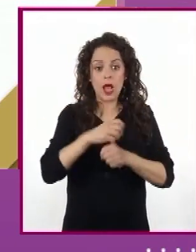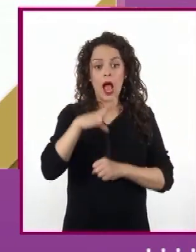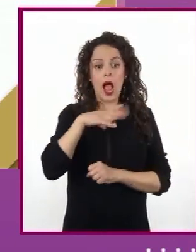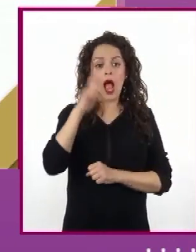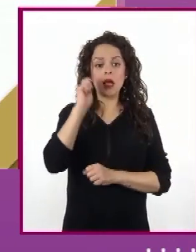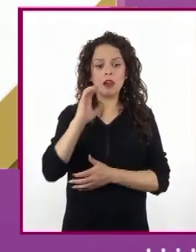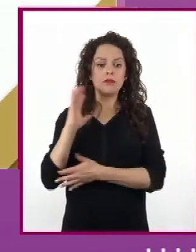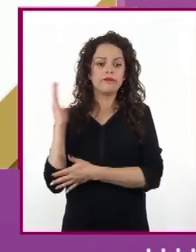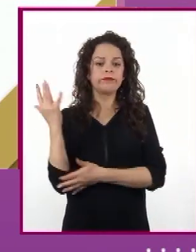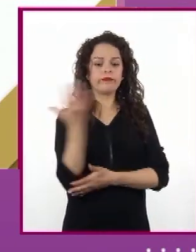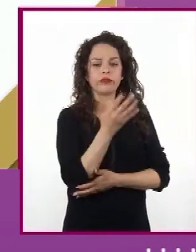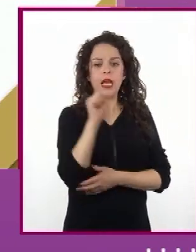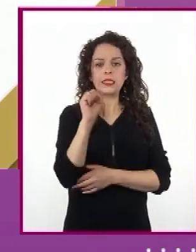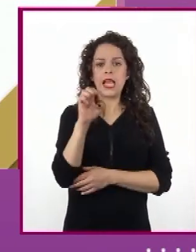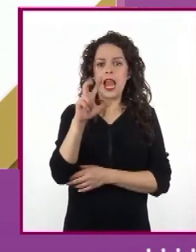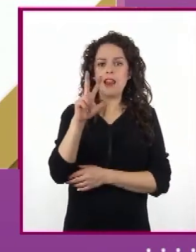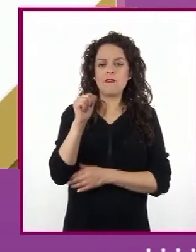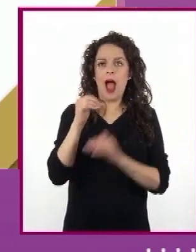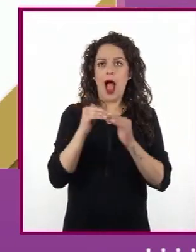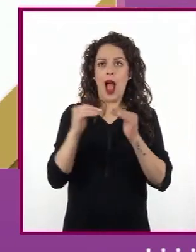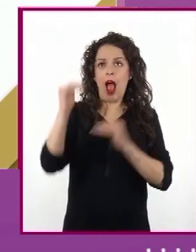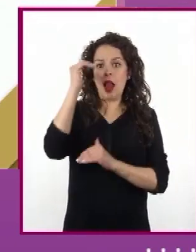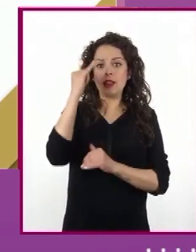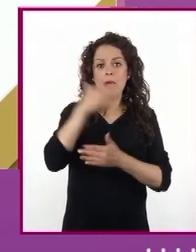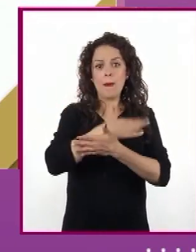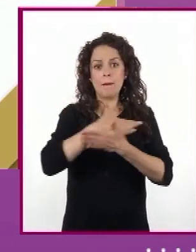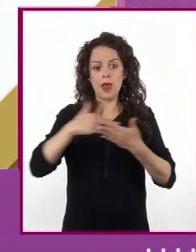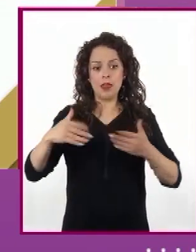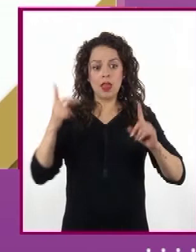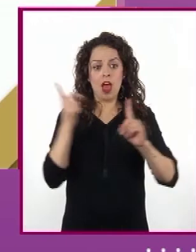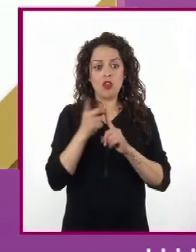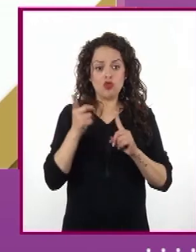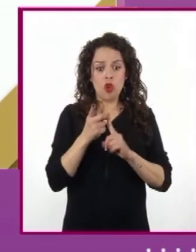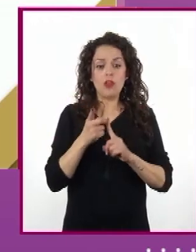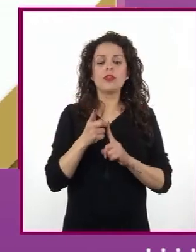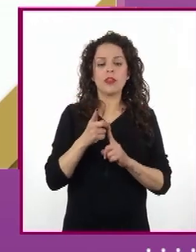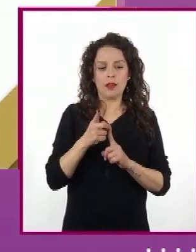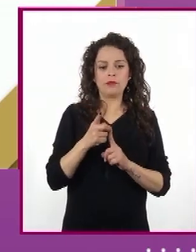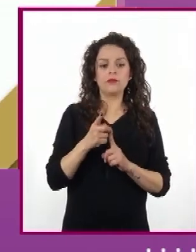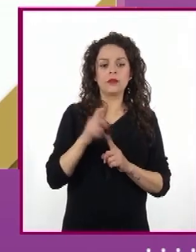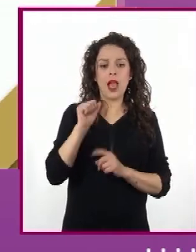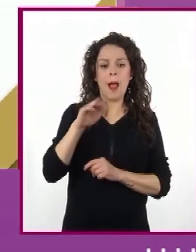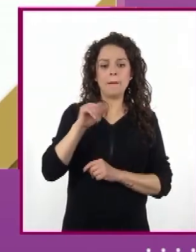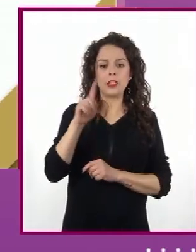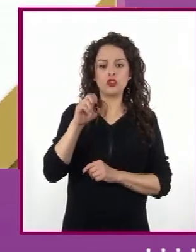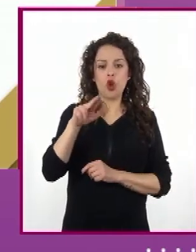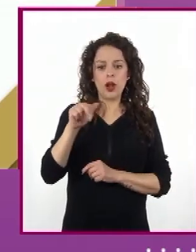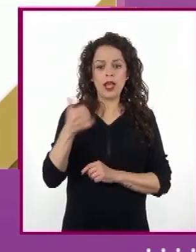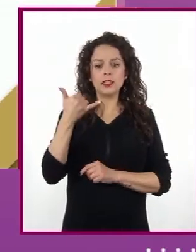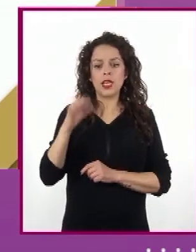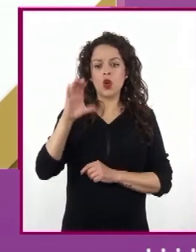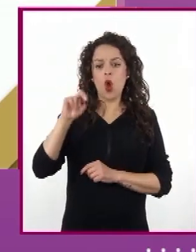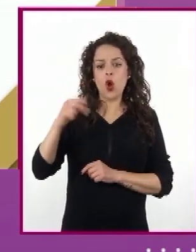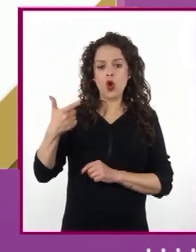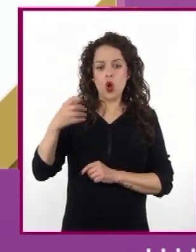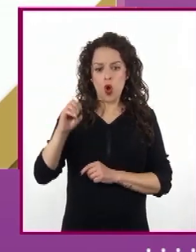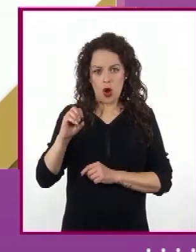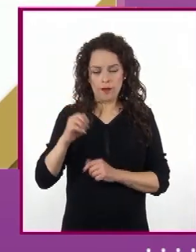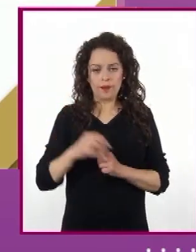y selva media, con localización en la cuenca amazónica y la cuenca del Congo. El